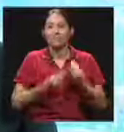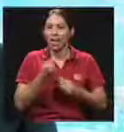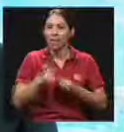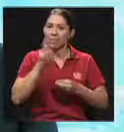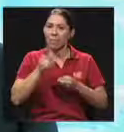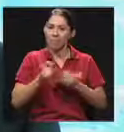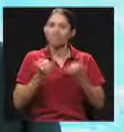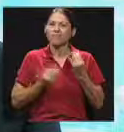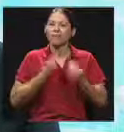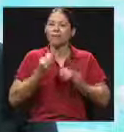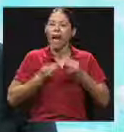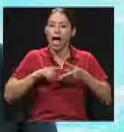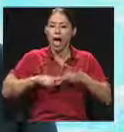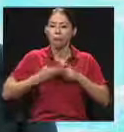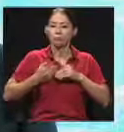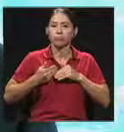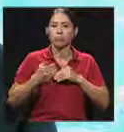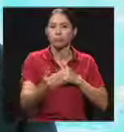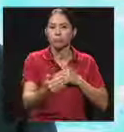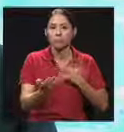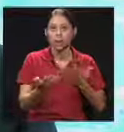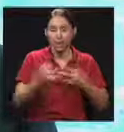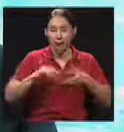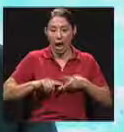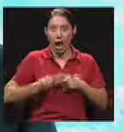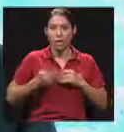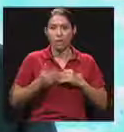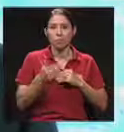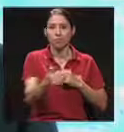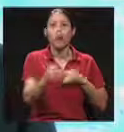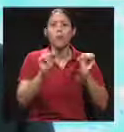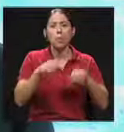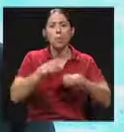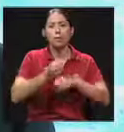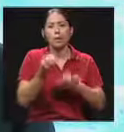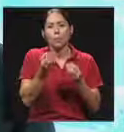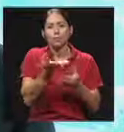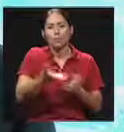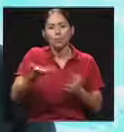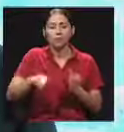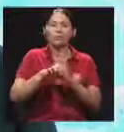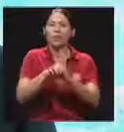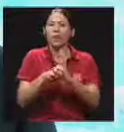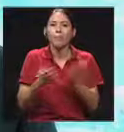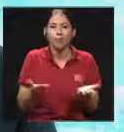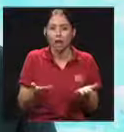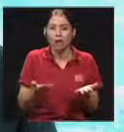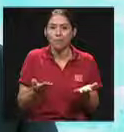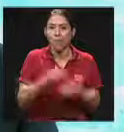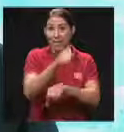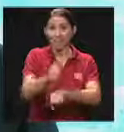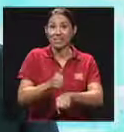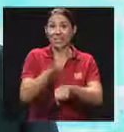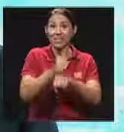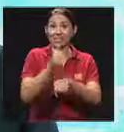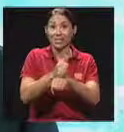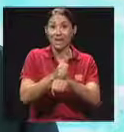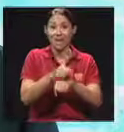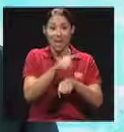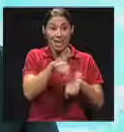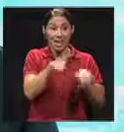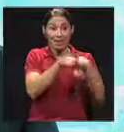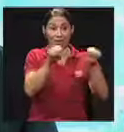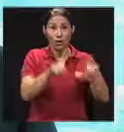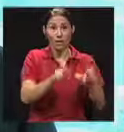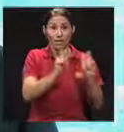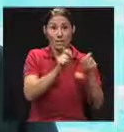concentrar en lo que va a suceder de aquí en adelante. y de aquí en adelante se pueden hacer muchas cosas. Una de ellas es, por ejemplo, establecer aumentos en las cotizaciones de